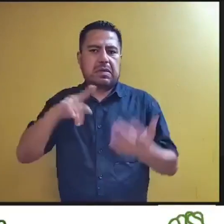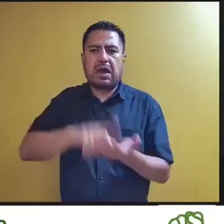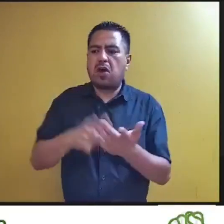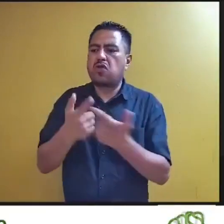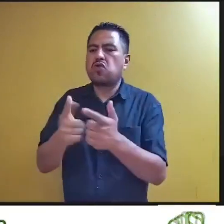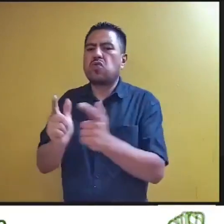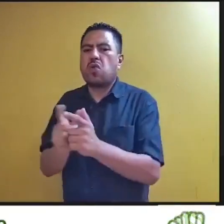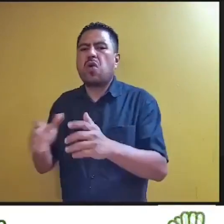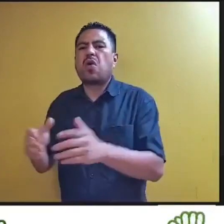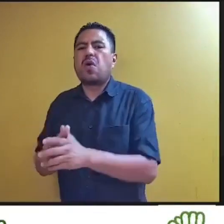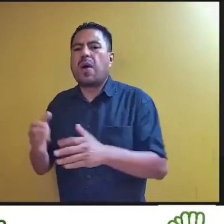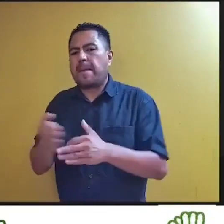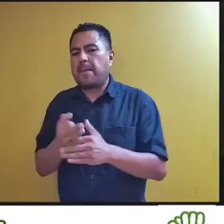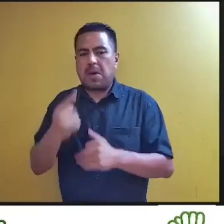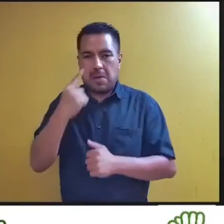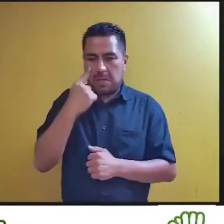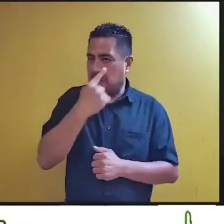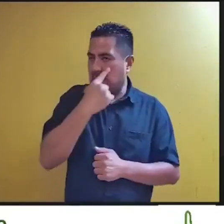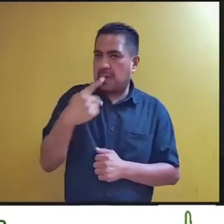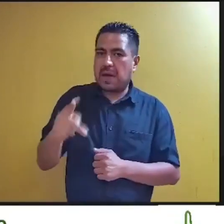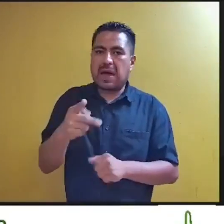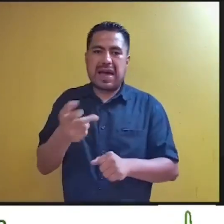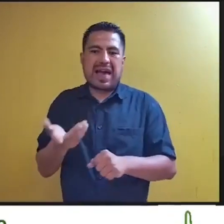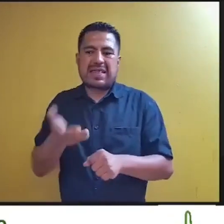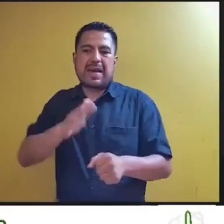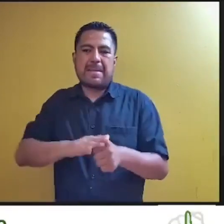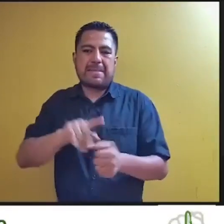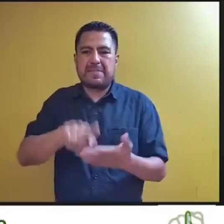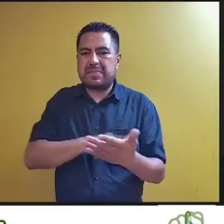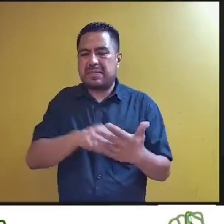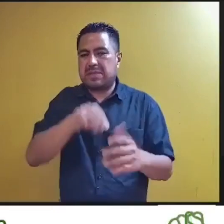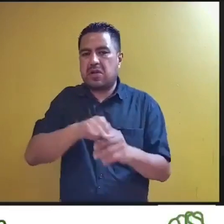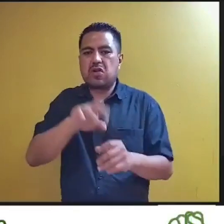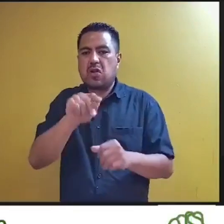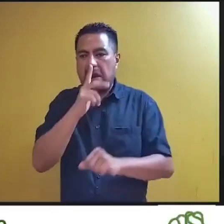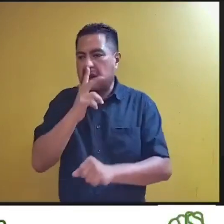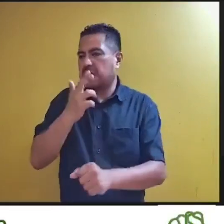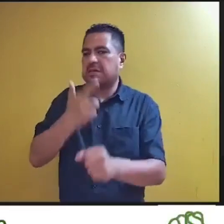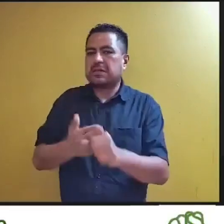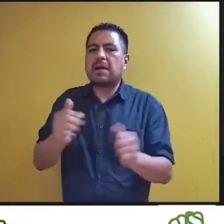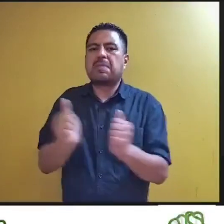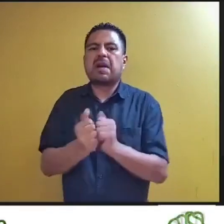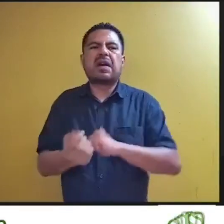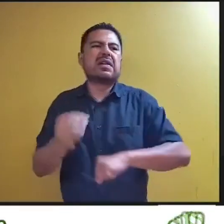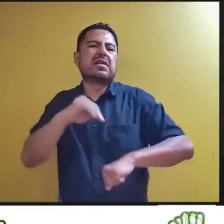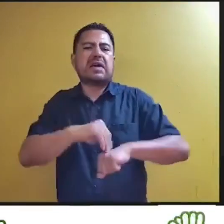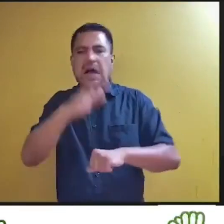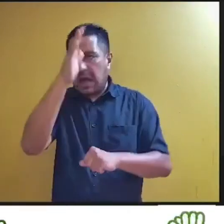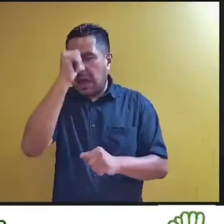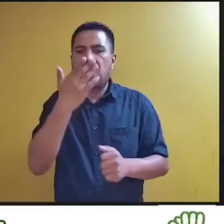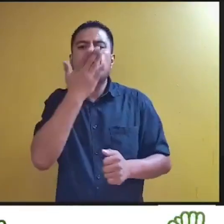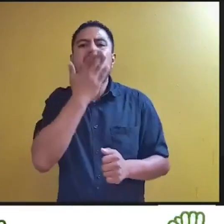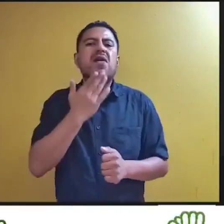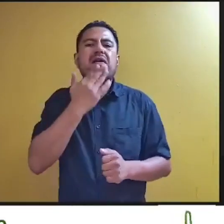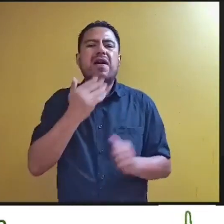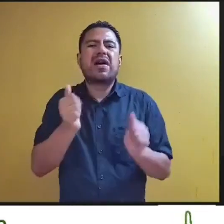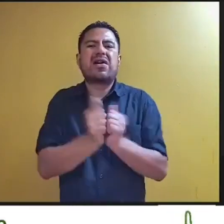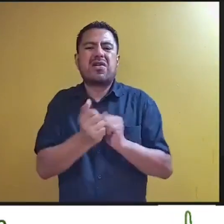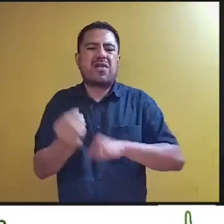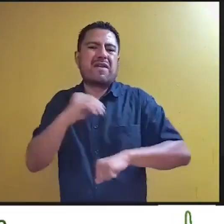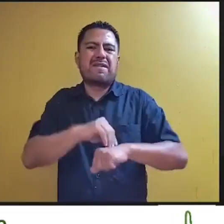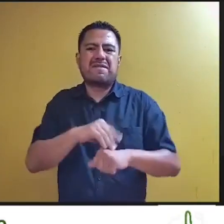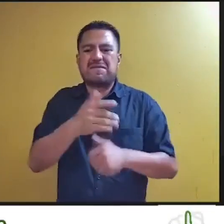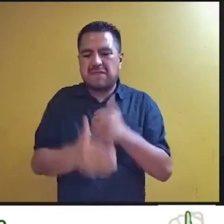demandante, ya que considera que la autoridad administrativa electoral no es la competencia para pronunciarse, ni es el acuerdo de adopción de medidas cautelares la